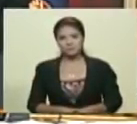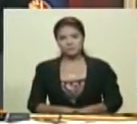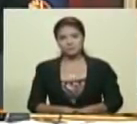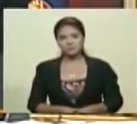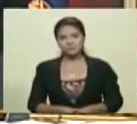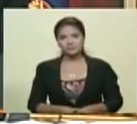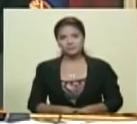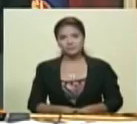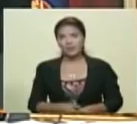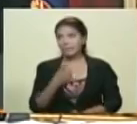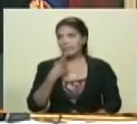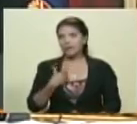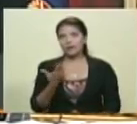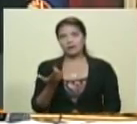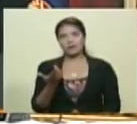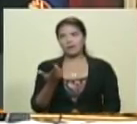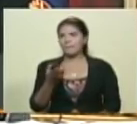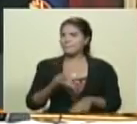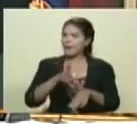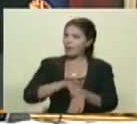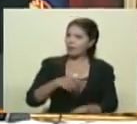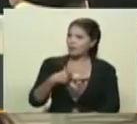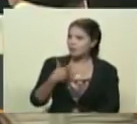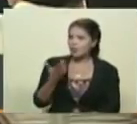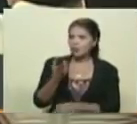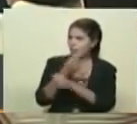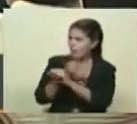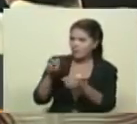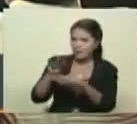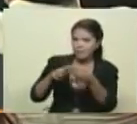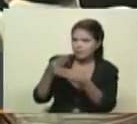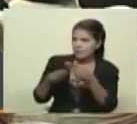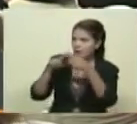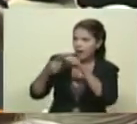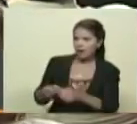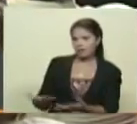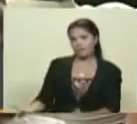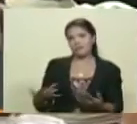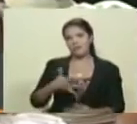Están peor que me aburro, ¿vale? Para multiplicar. ¿Tú no has podido tampoco?